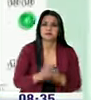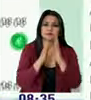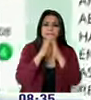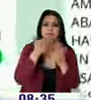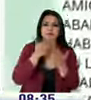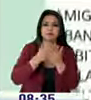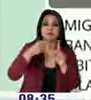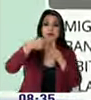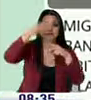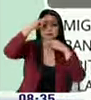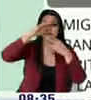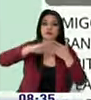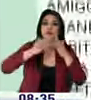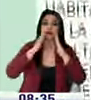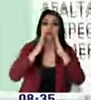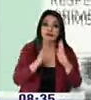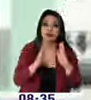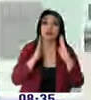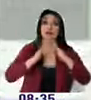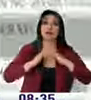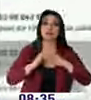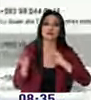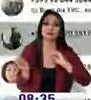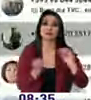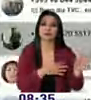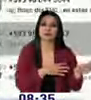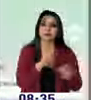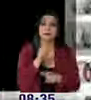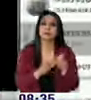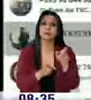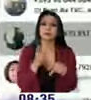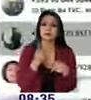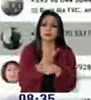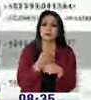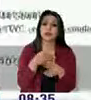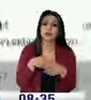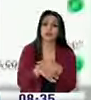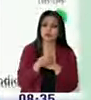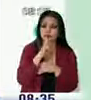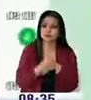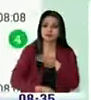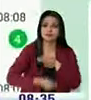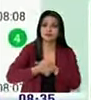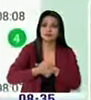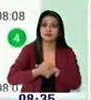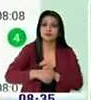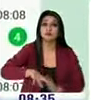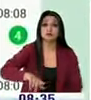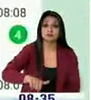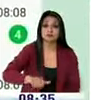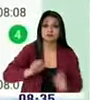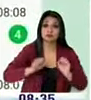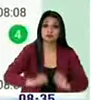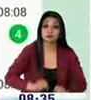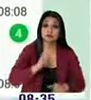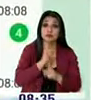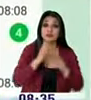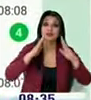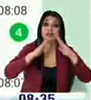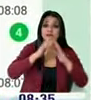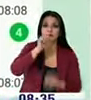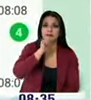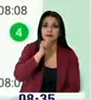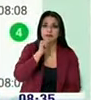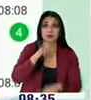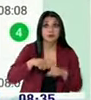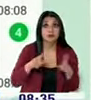primer noticiero de la comunidad. Estas son las casas, miren ustedes, casas abandonadas, claro, ahí están. Lamentablemente son casas privadas, pero